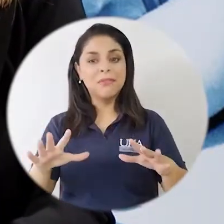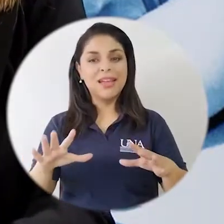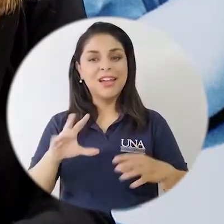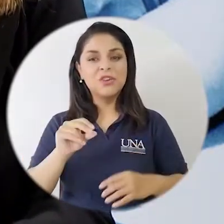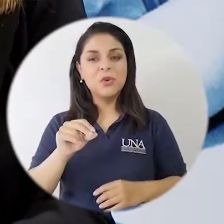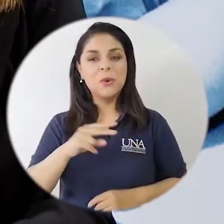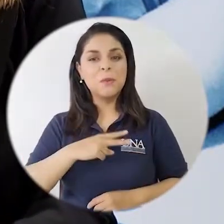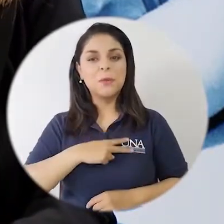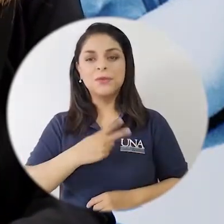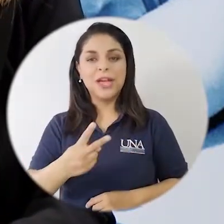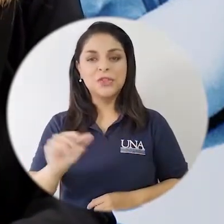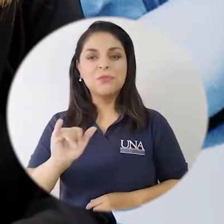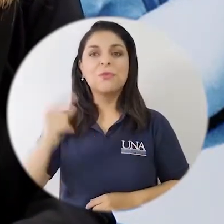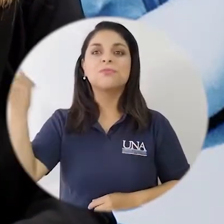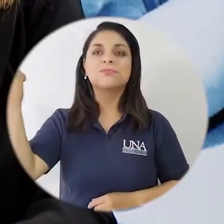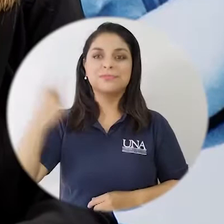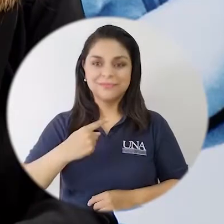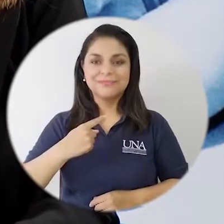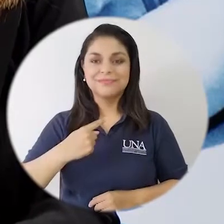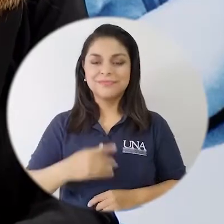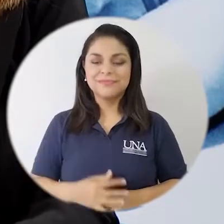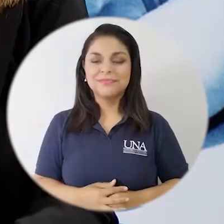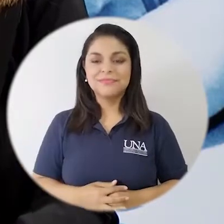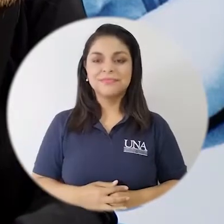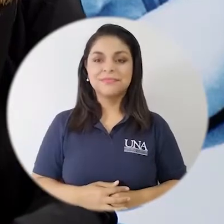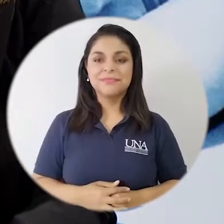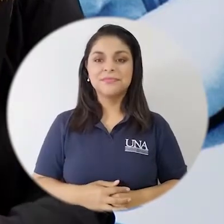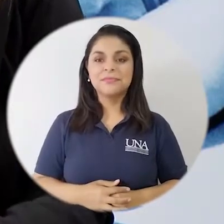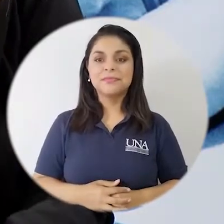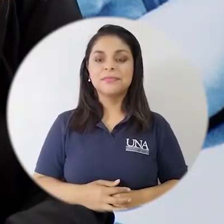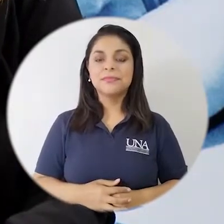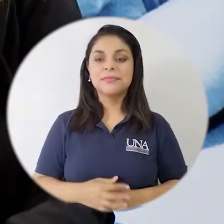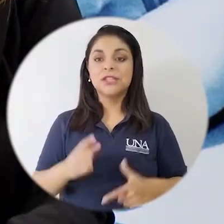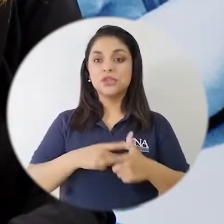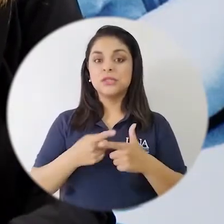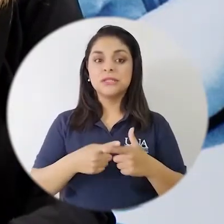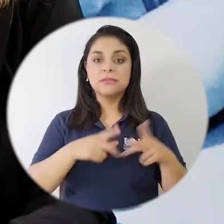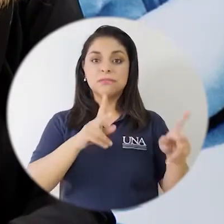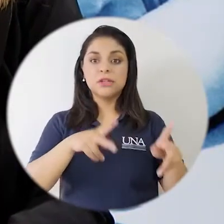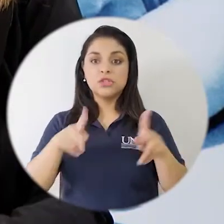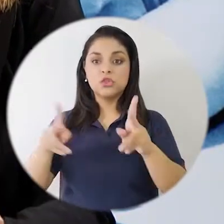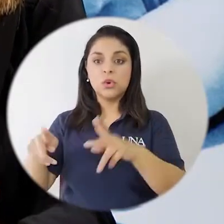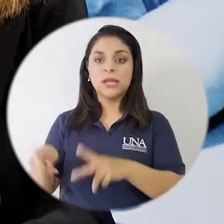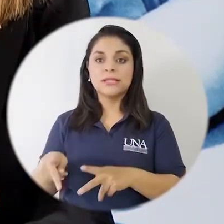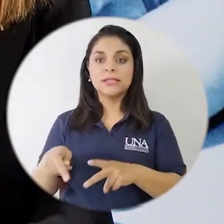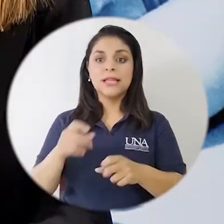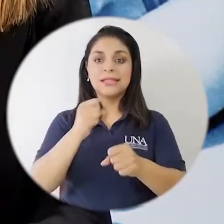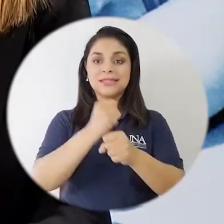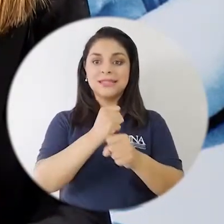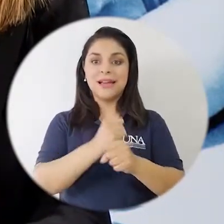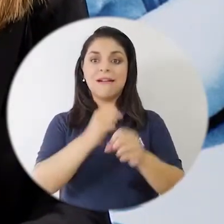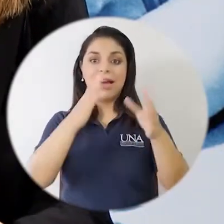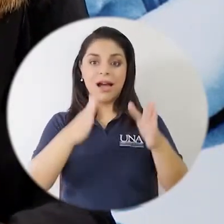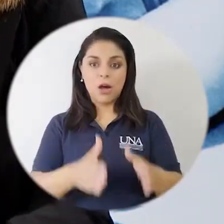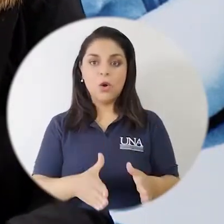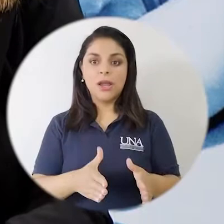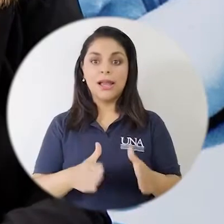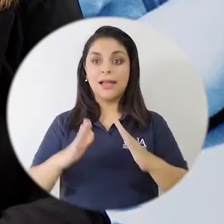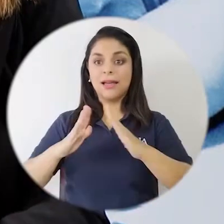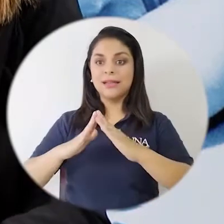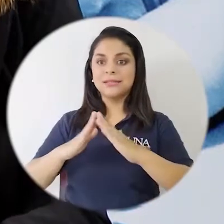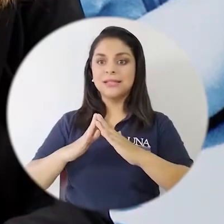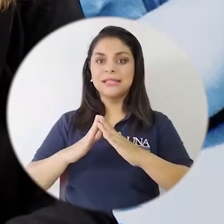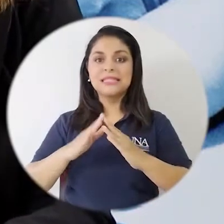voluntarios a la fuerza teletrabajo. O sea, diferente a si yo quiero ser teletrabajadora, teletrabajador a